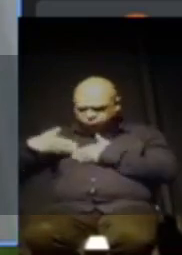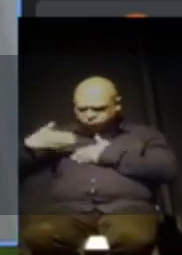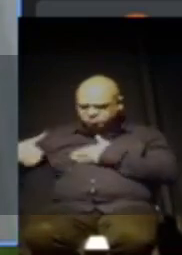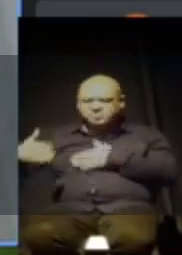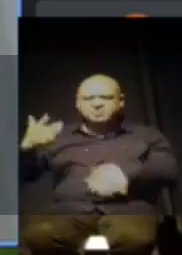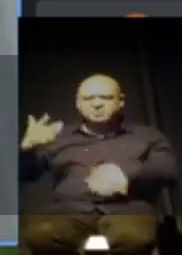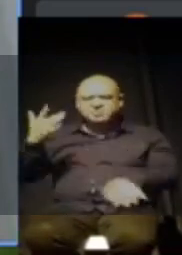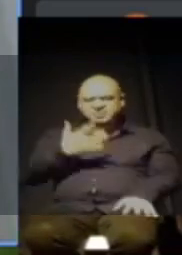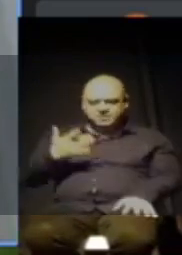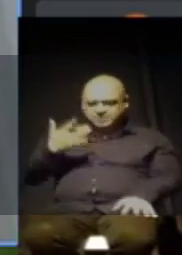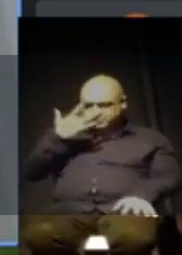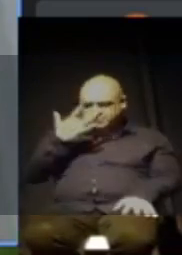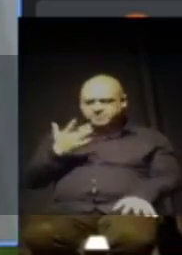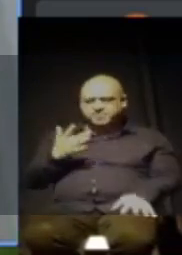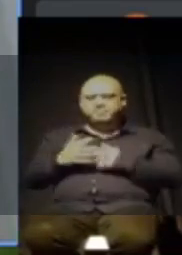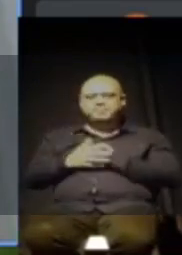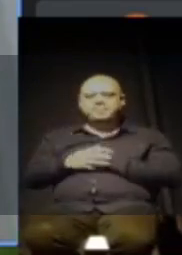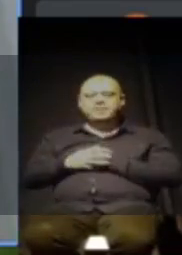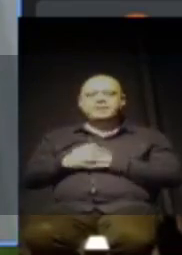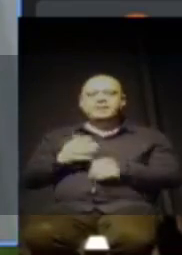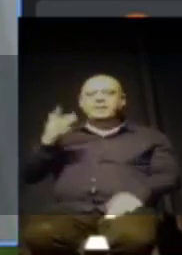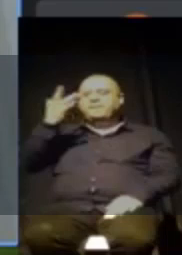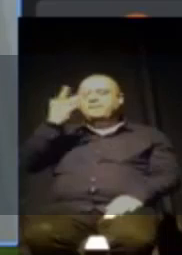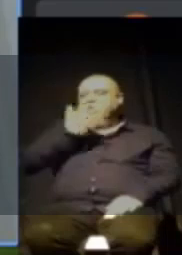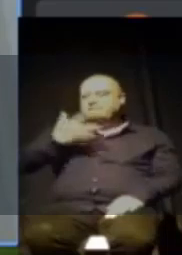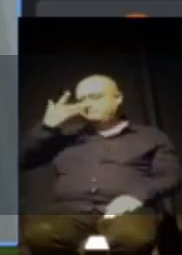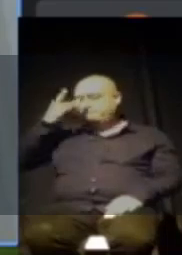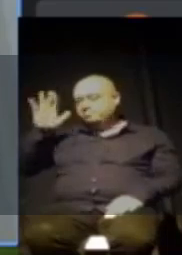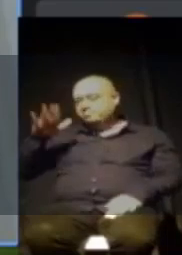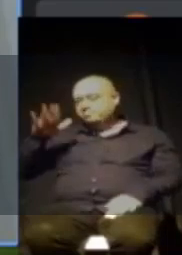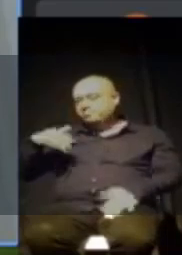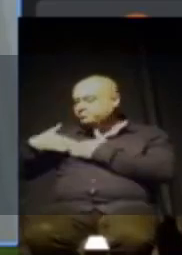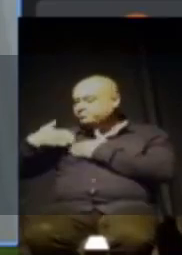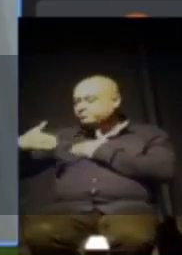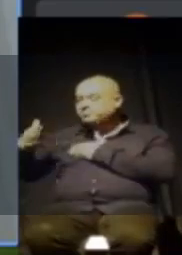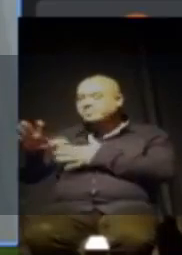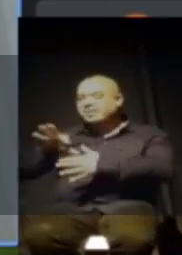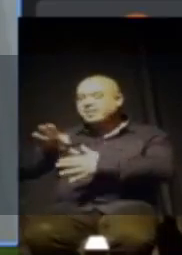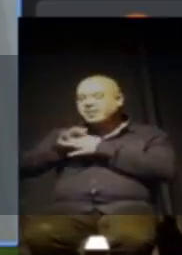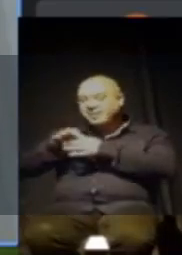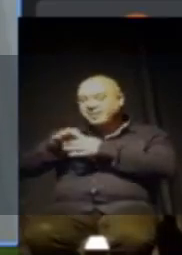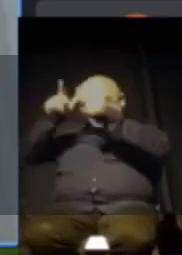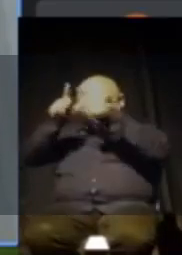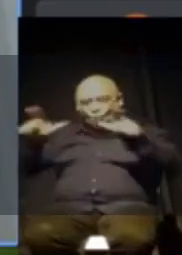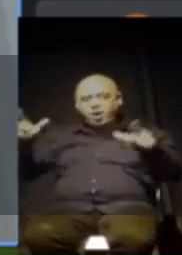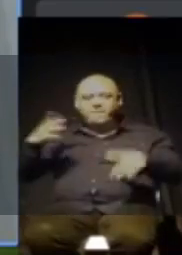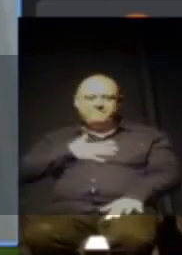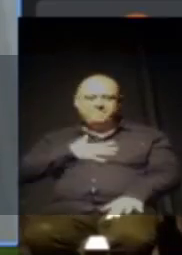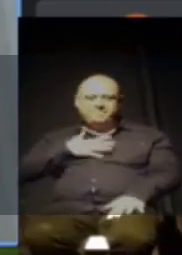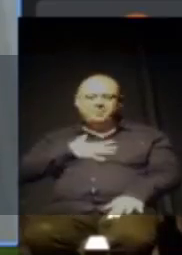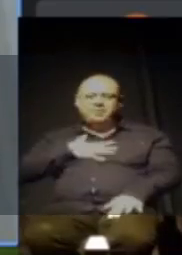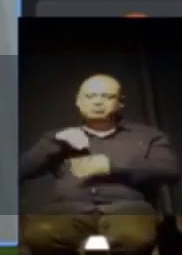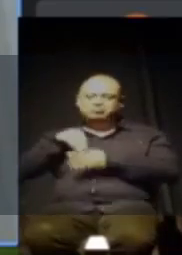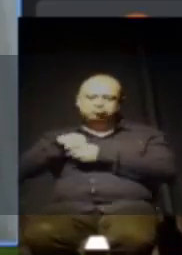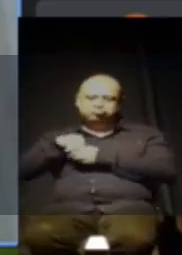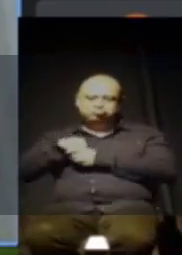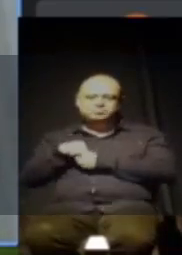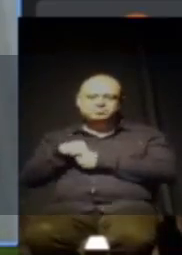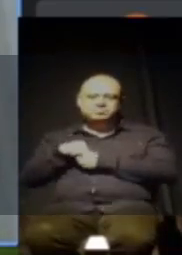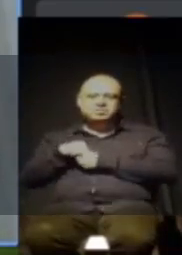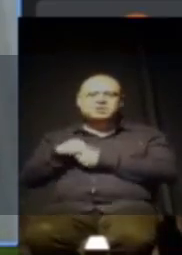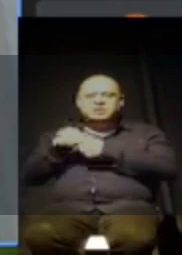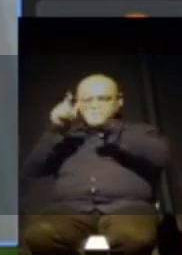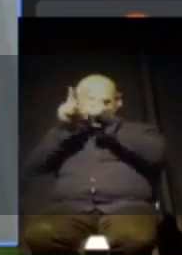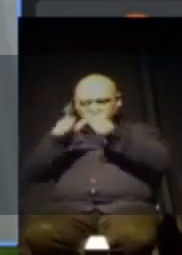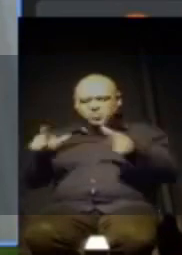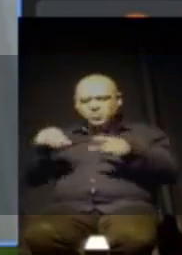negros, estos seres cooptados por otros comienzan a articular un lenguaje propio y son